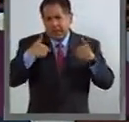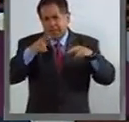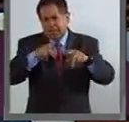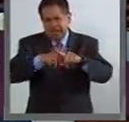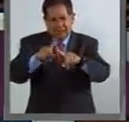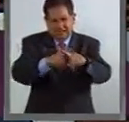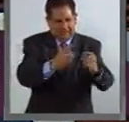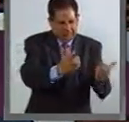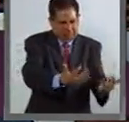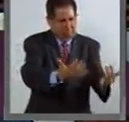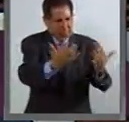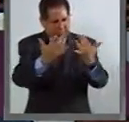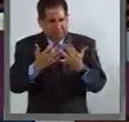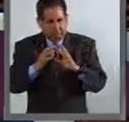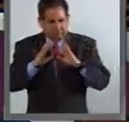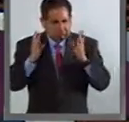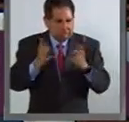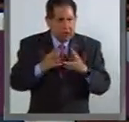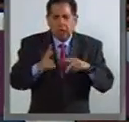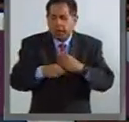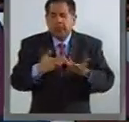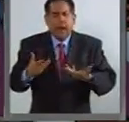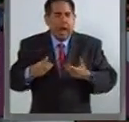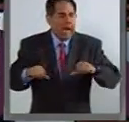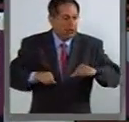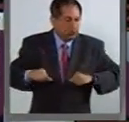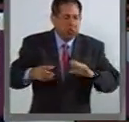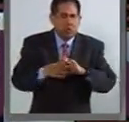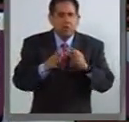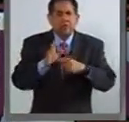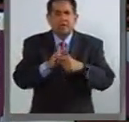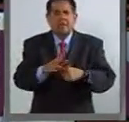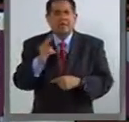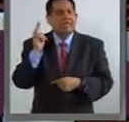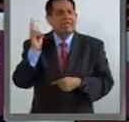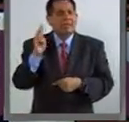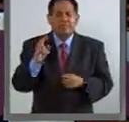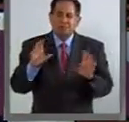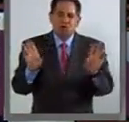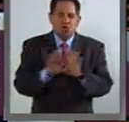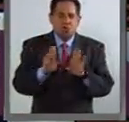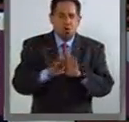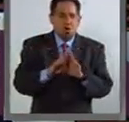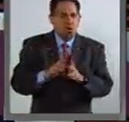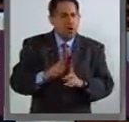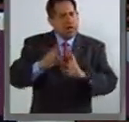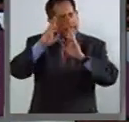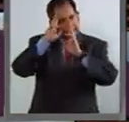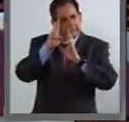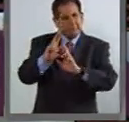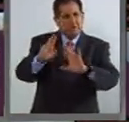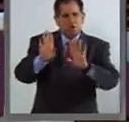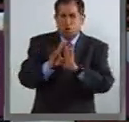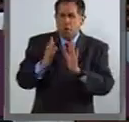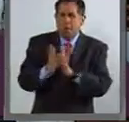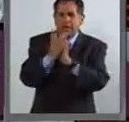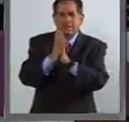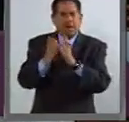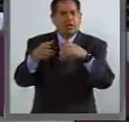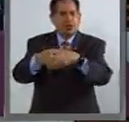sociedad civil para promover acciones de lo que le llaman civic engagement. Ya no es solo